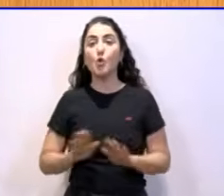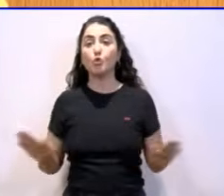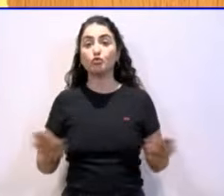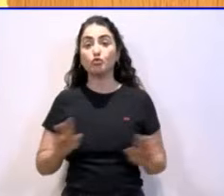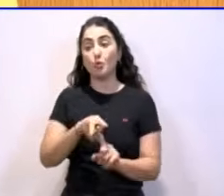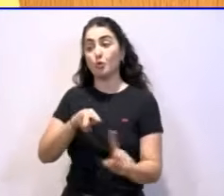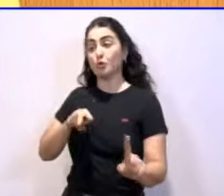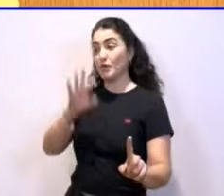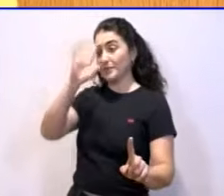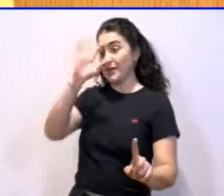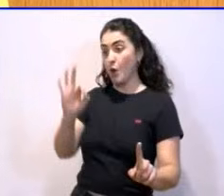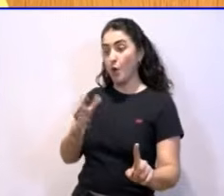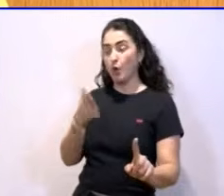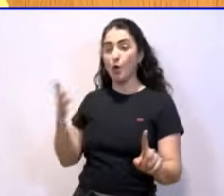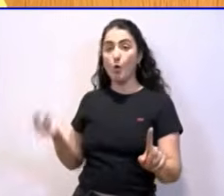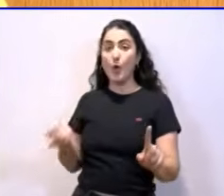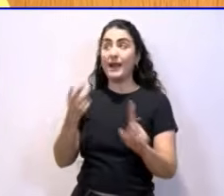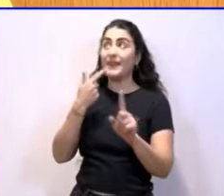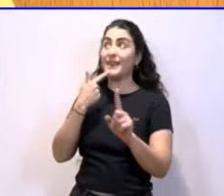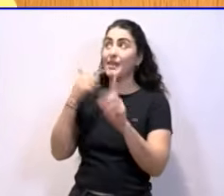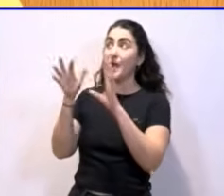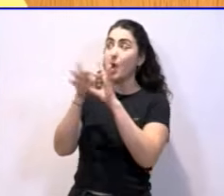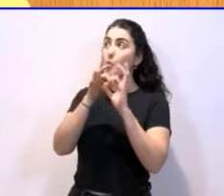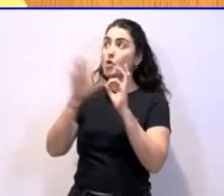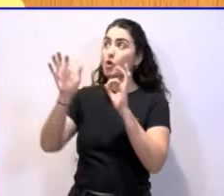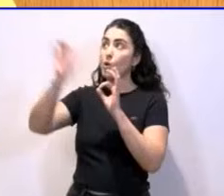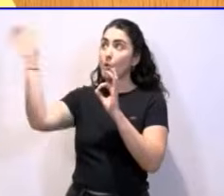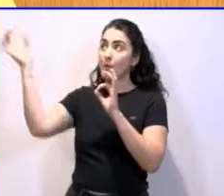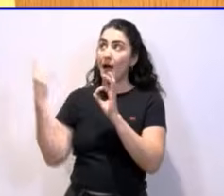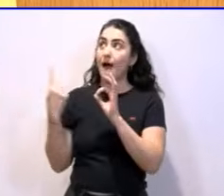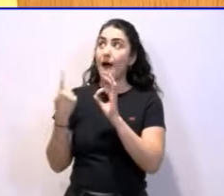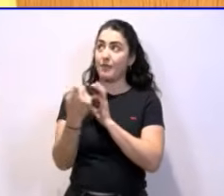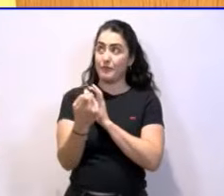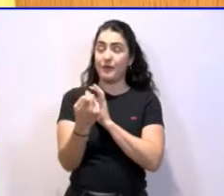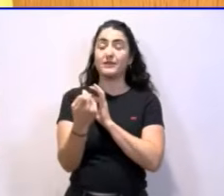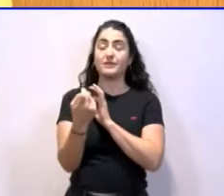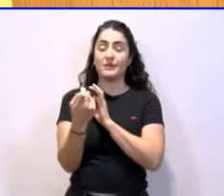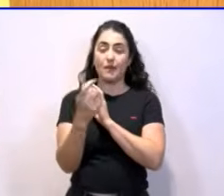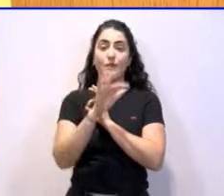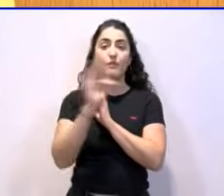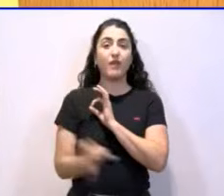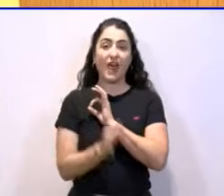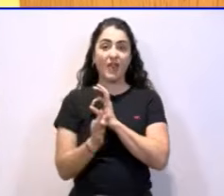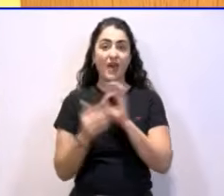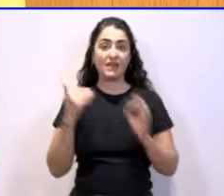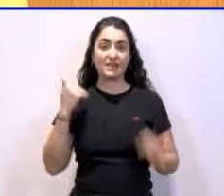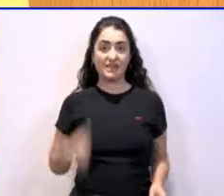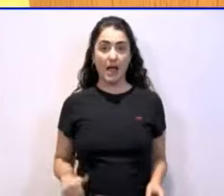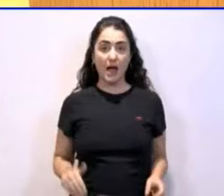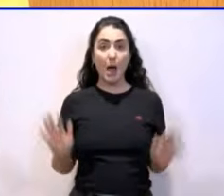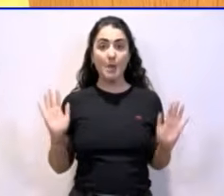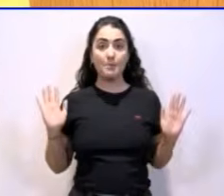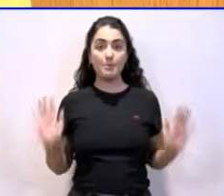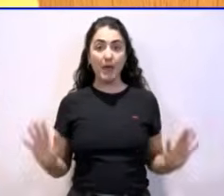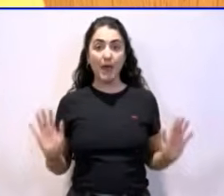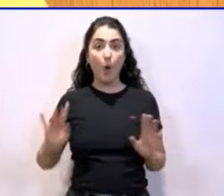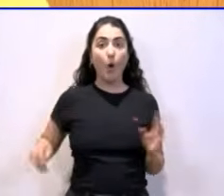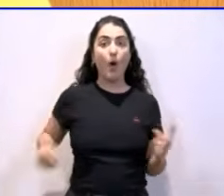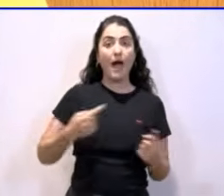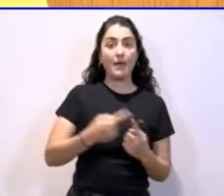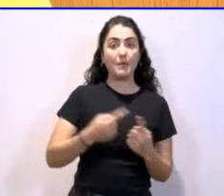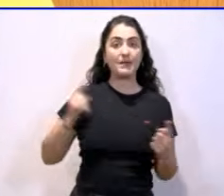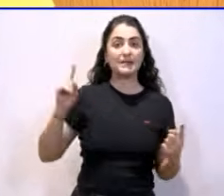vista es que lo que dice la Unión Europea es que es necesaria establecer la fijeza ya, pero es que además nos va de mucho